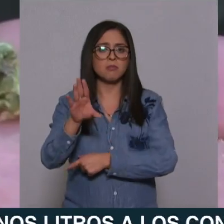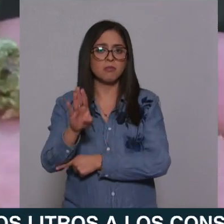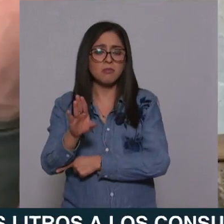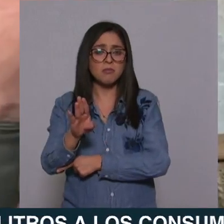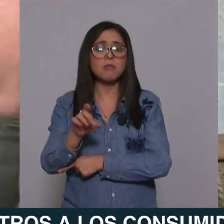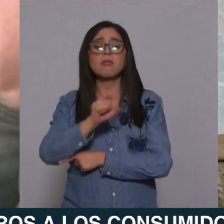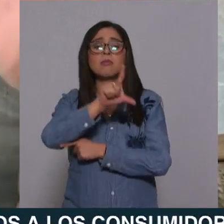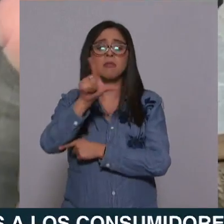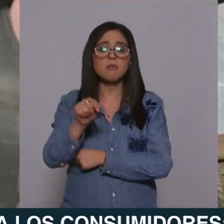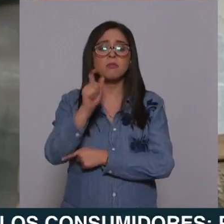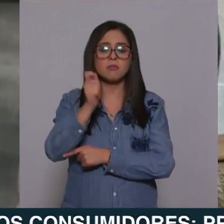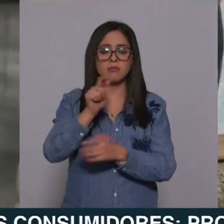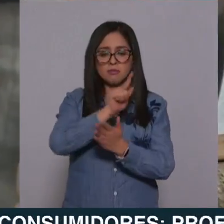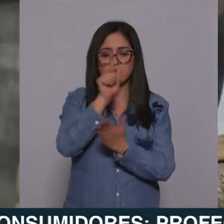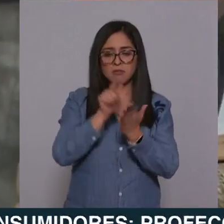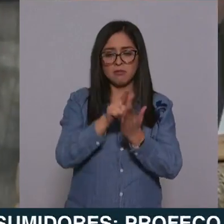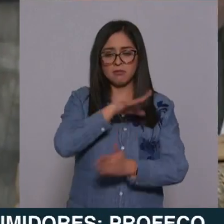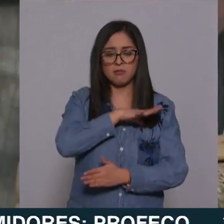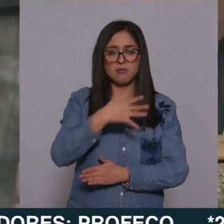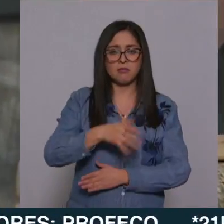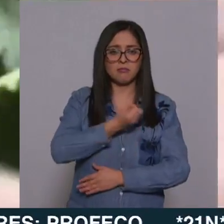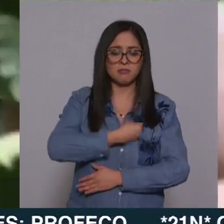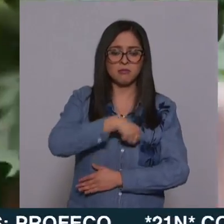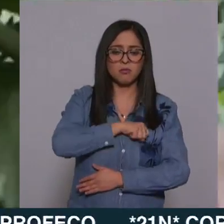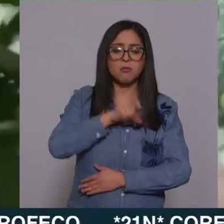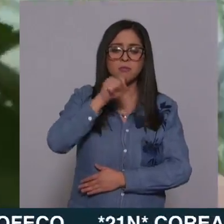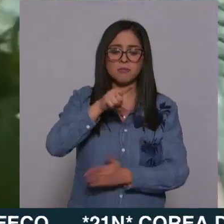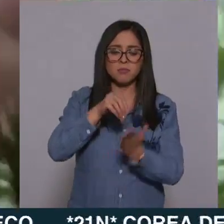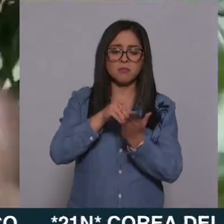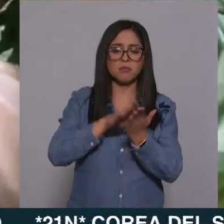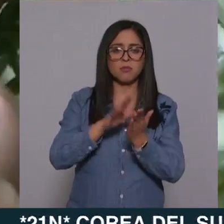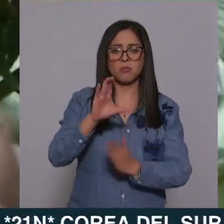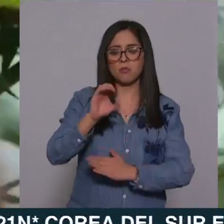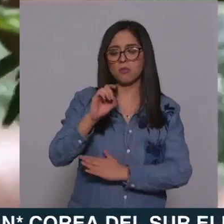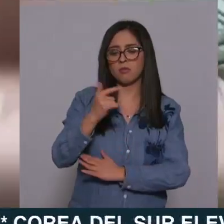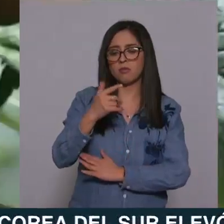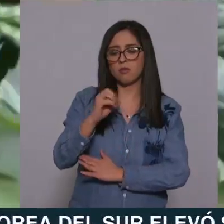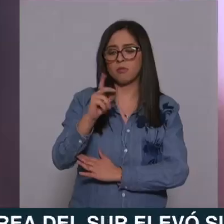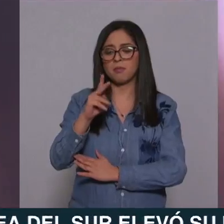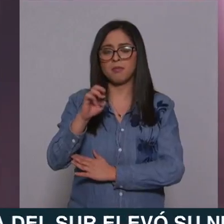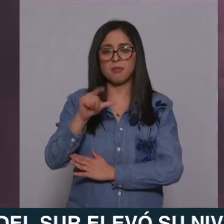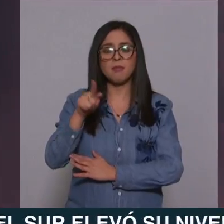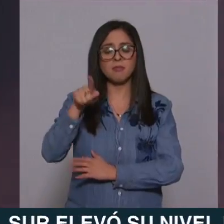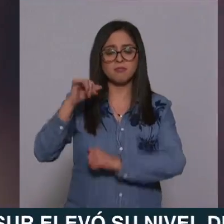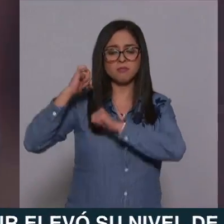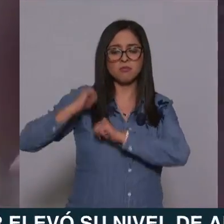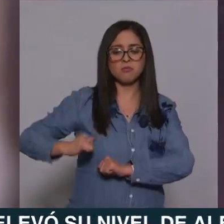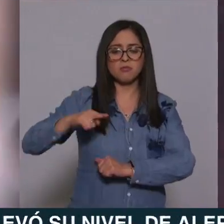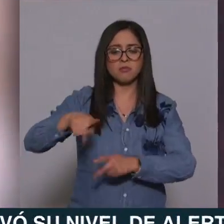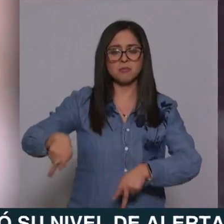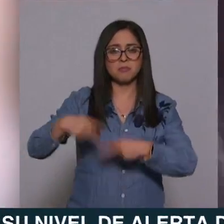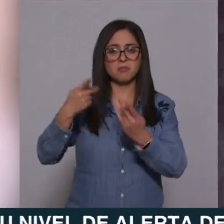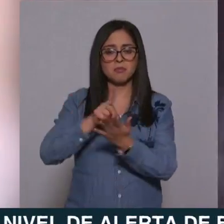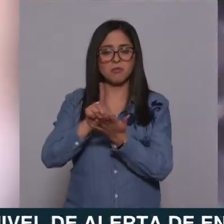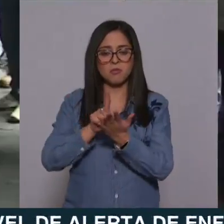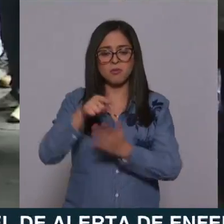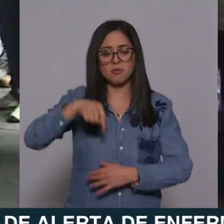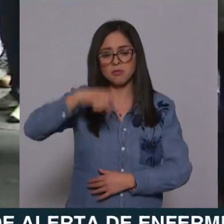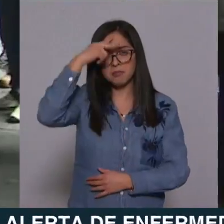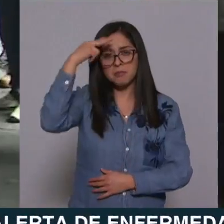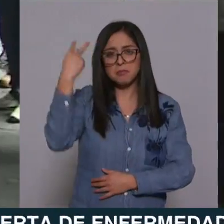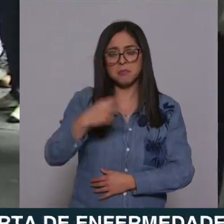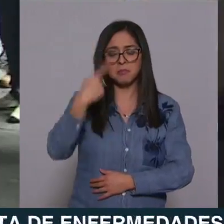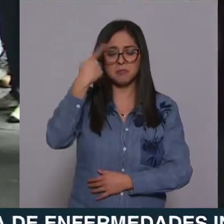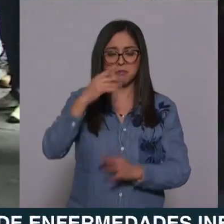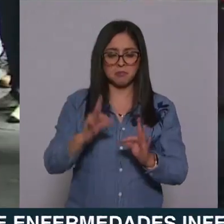reformas adicionales a la Ley General de Salud y el Código Penal. De acuerdo con el Comisionado contra las Adicciones, nuestro país se encuentra listo